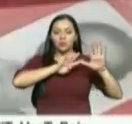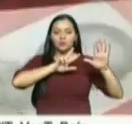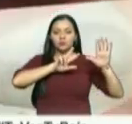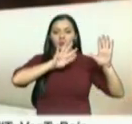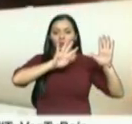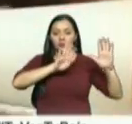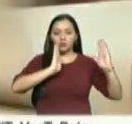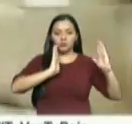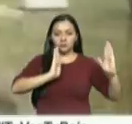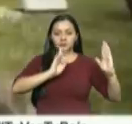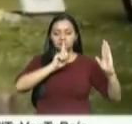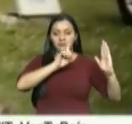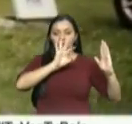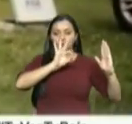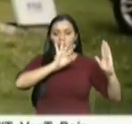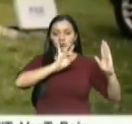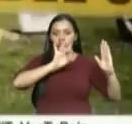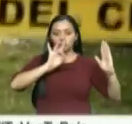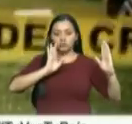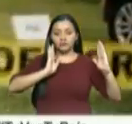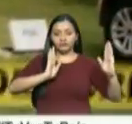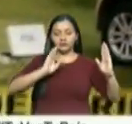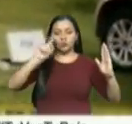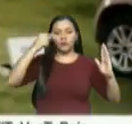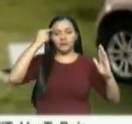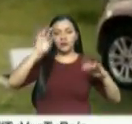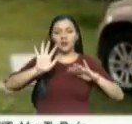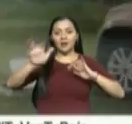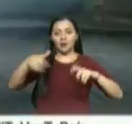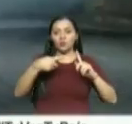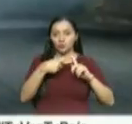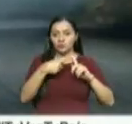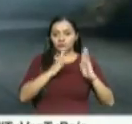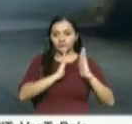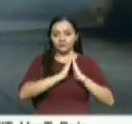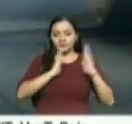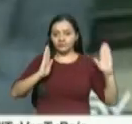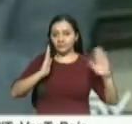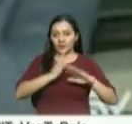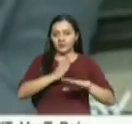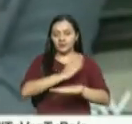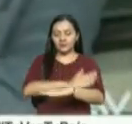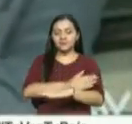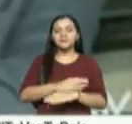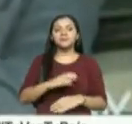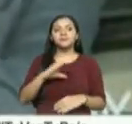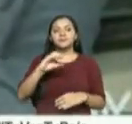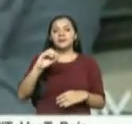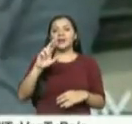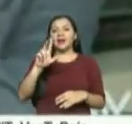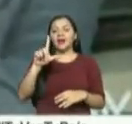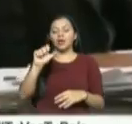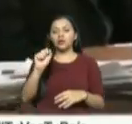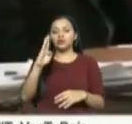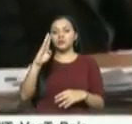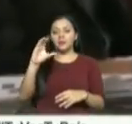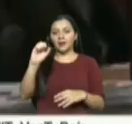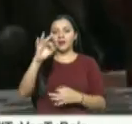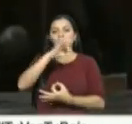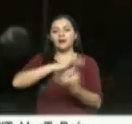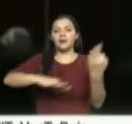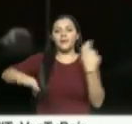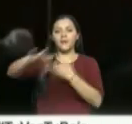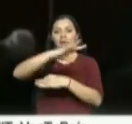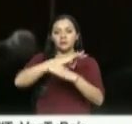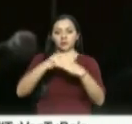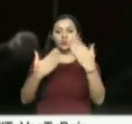y 1988 durante el gobierno de León Febres Cordero. Carlos Vaca Mancheno reemplaza a Galo